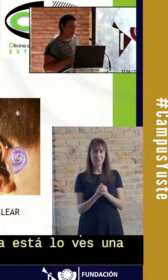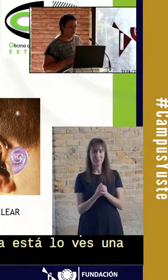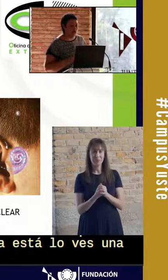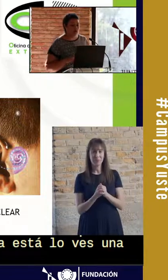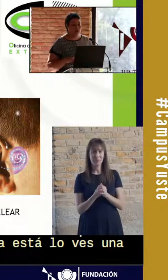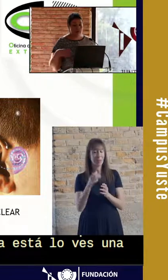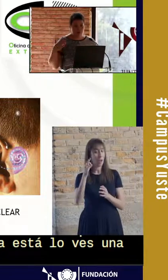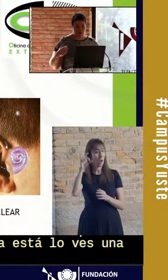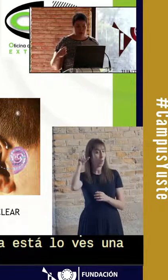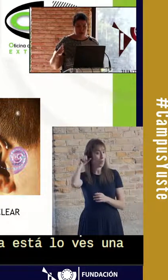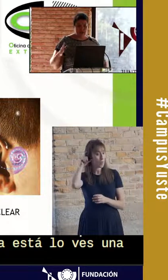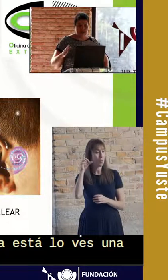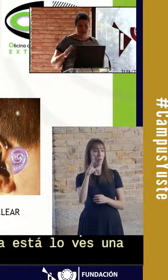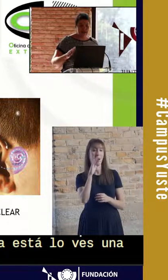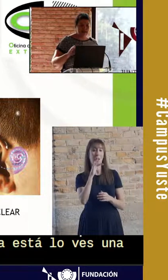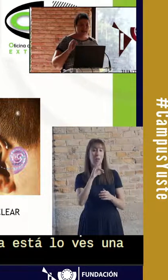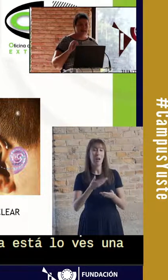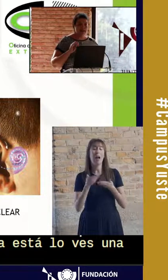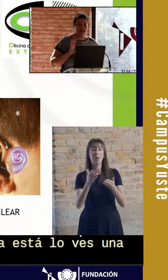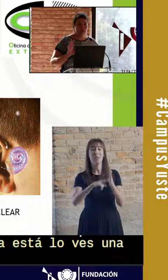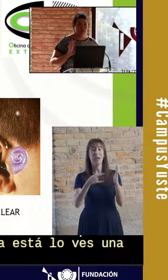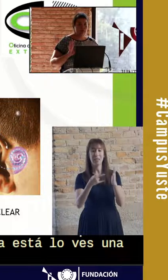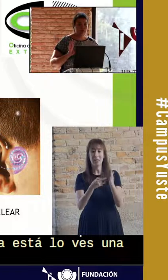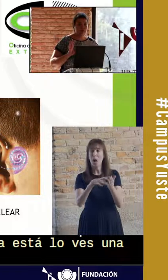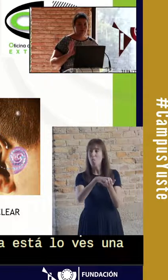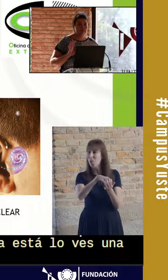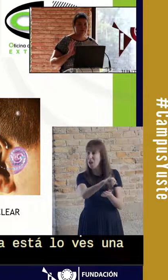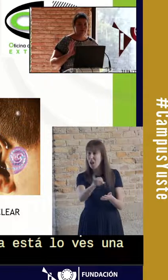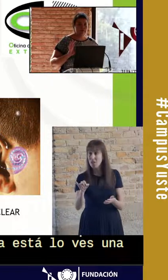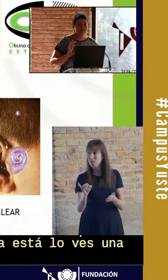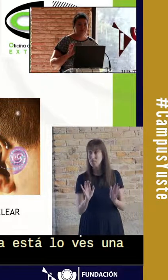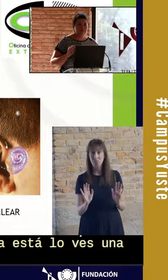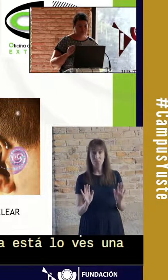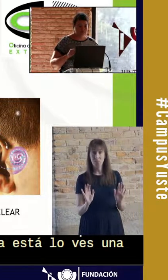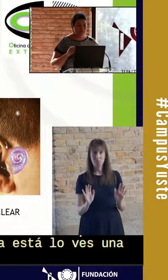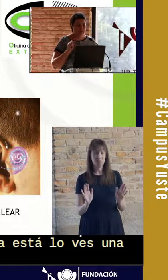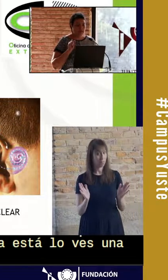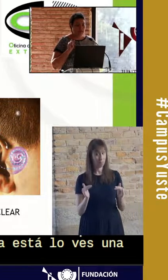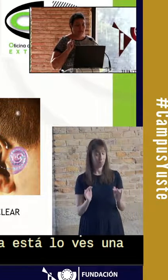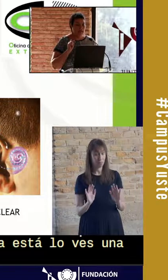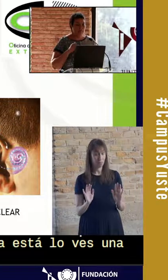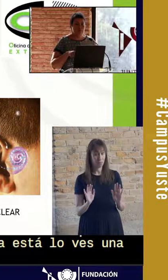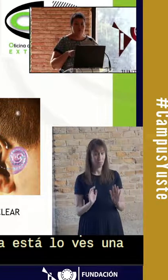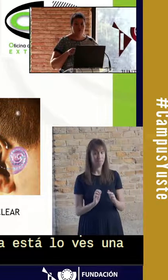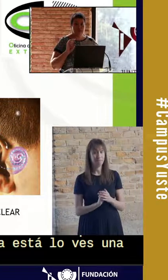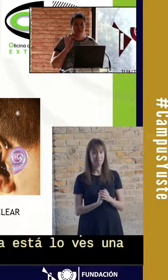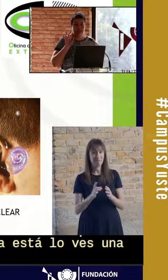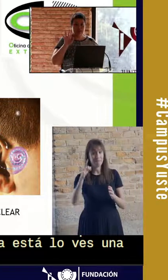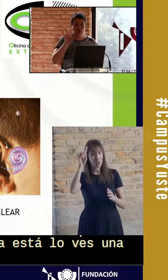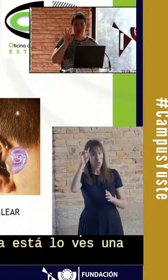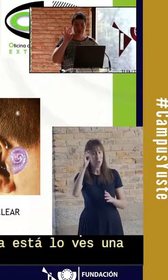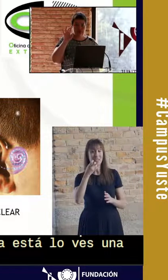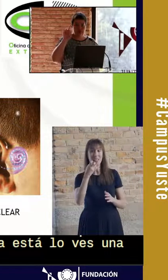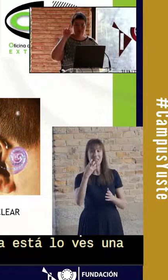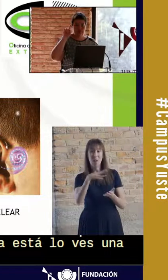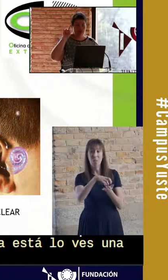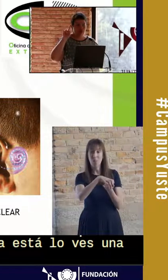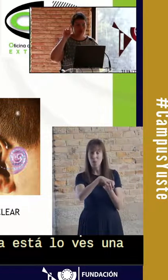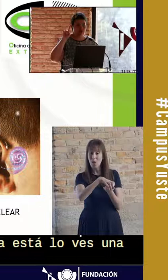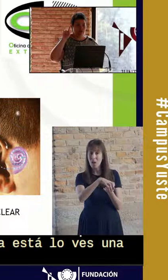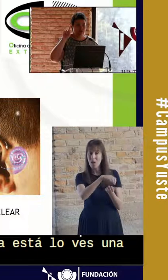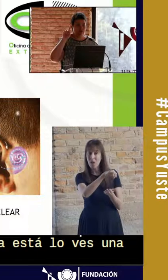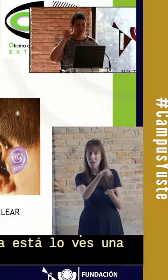audífono vamos con las ayudas técnicas ya alguna duda no no sé si llegan dudas de